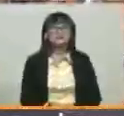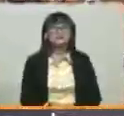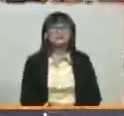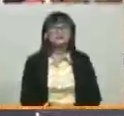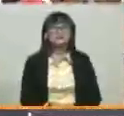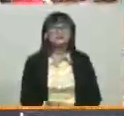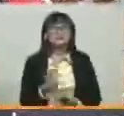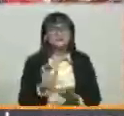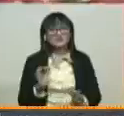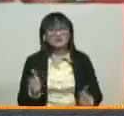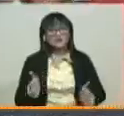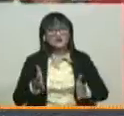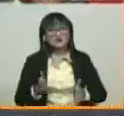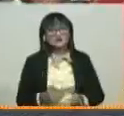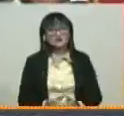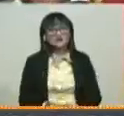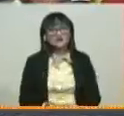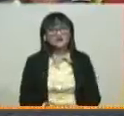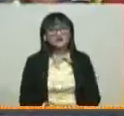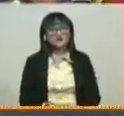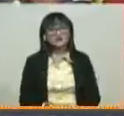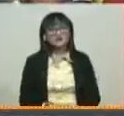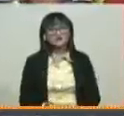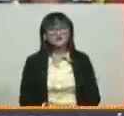Vamos a ganar.